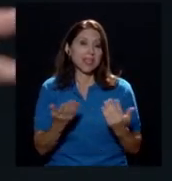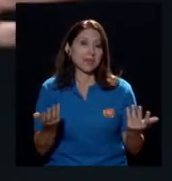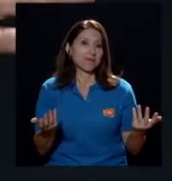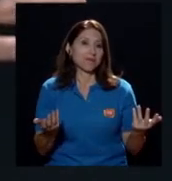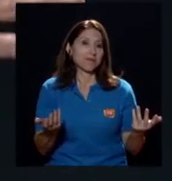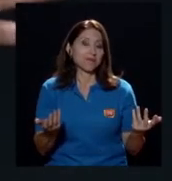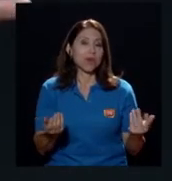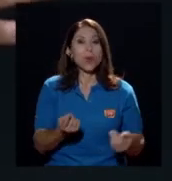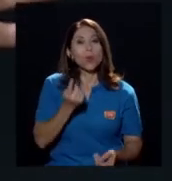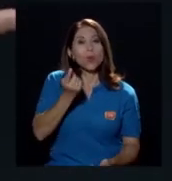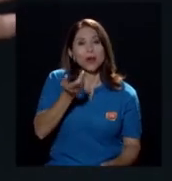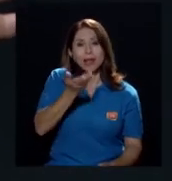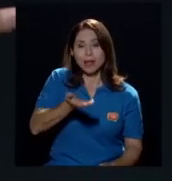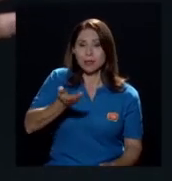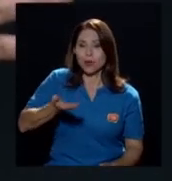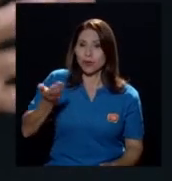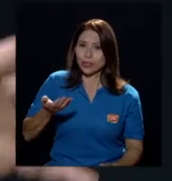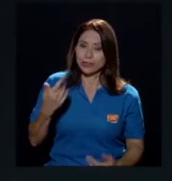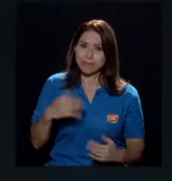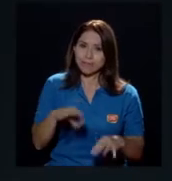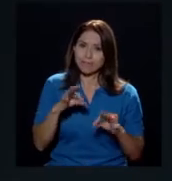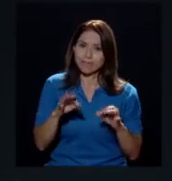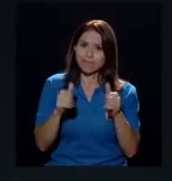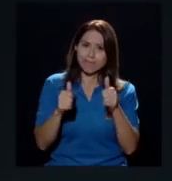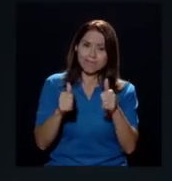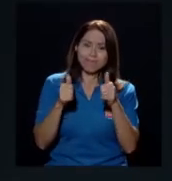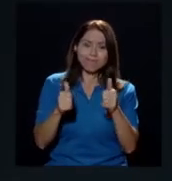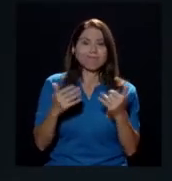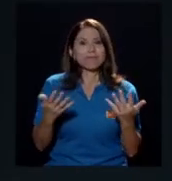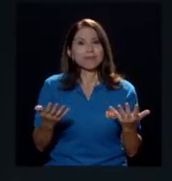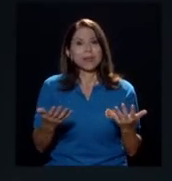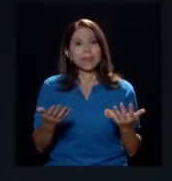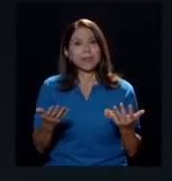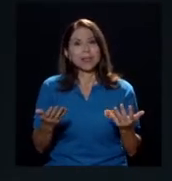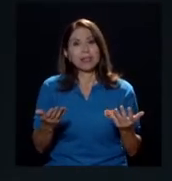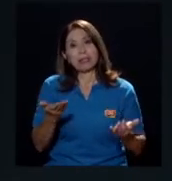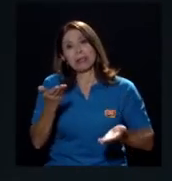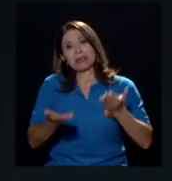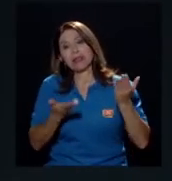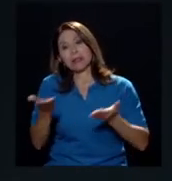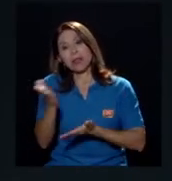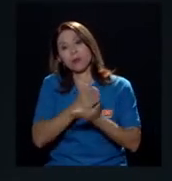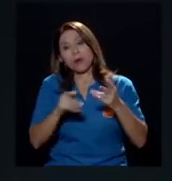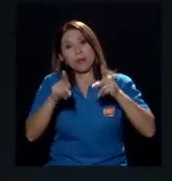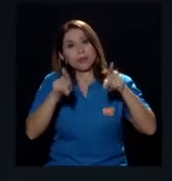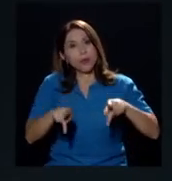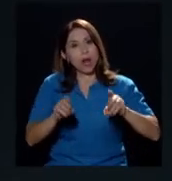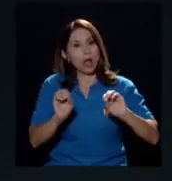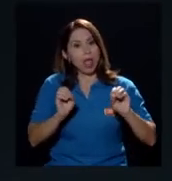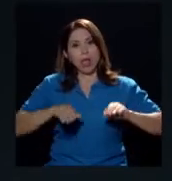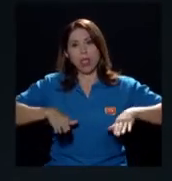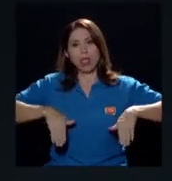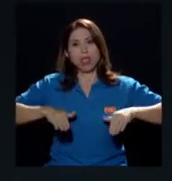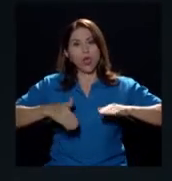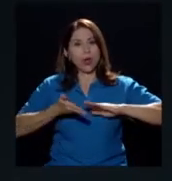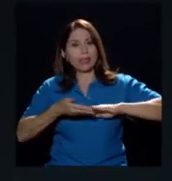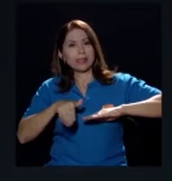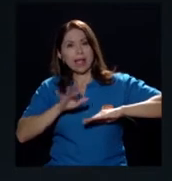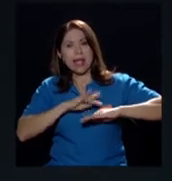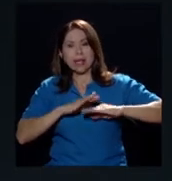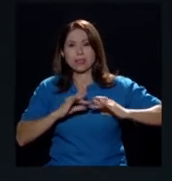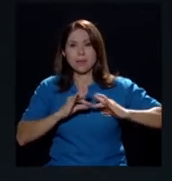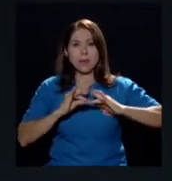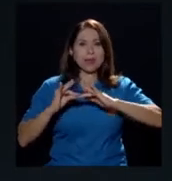una de las cosas ricas que alguien que no es experto en las temáticas